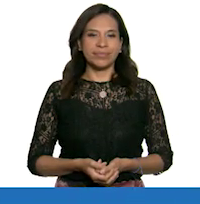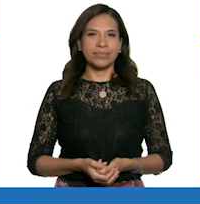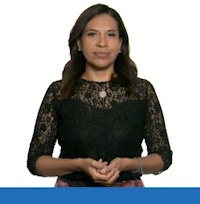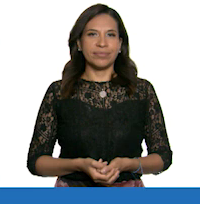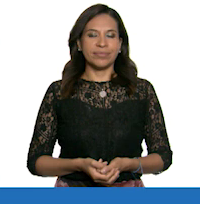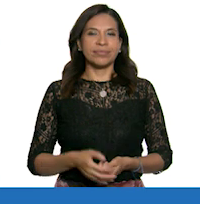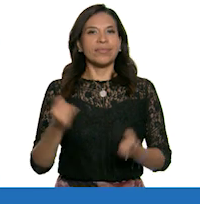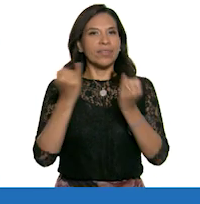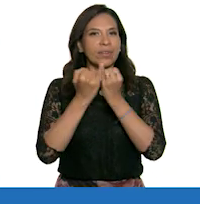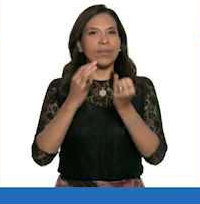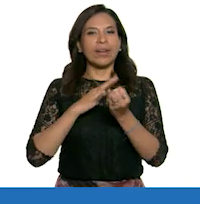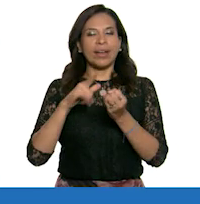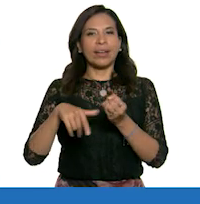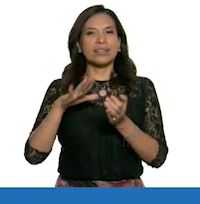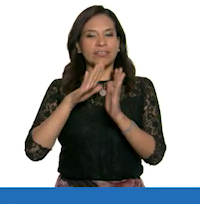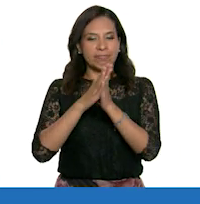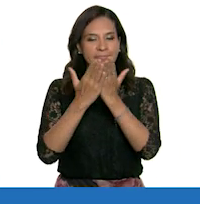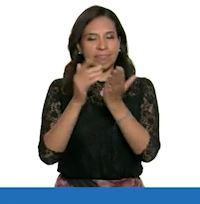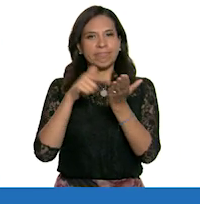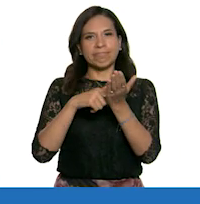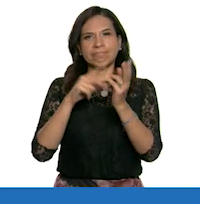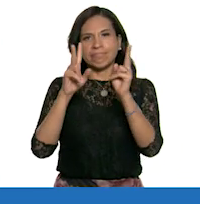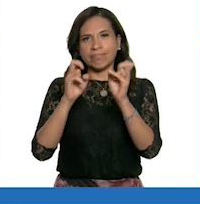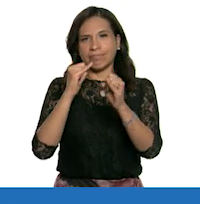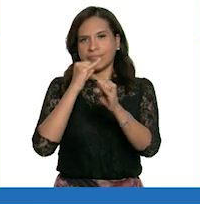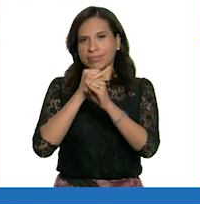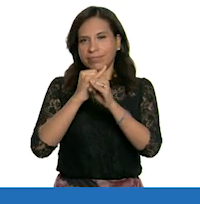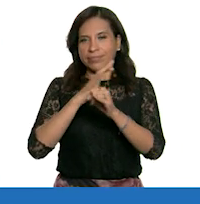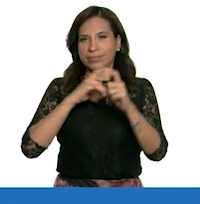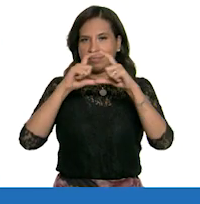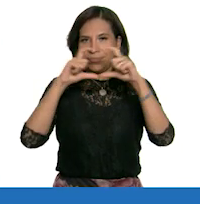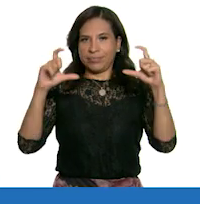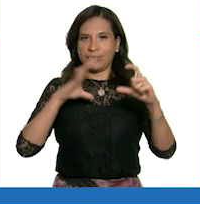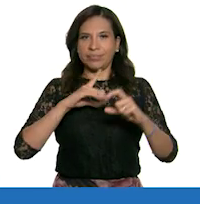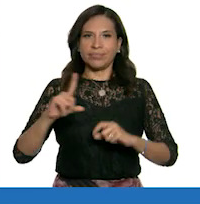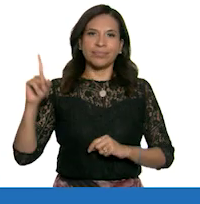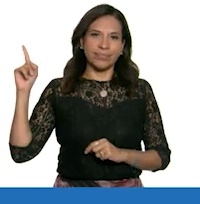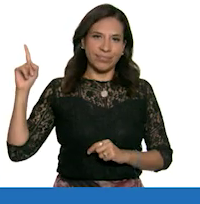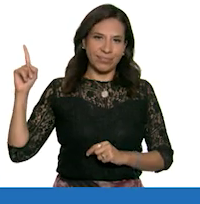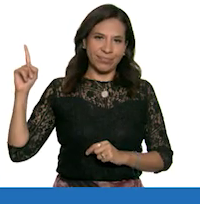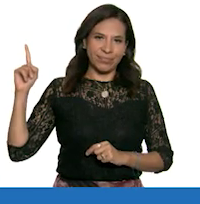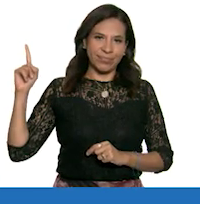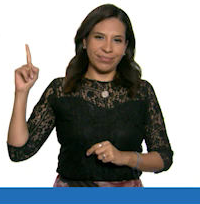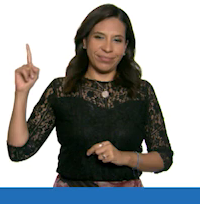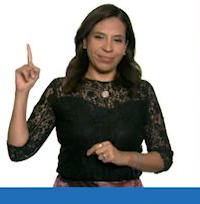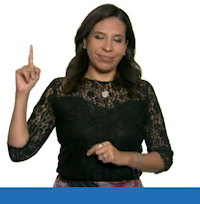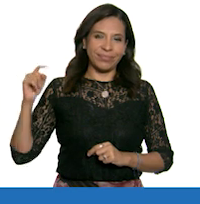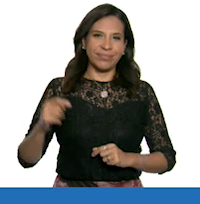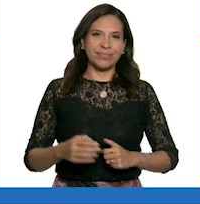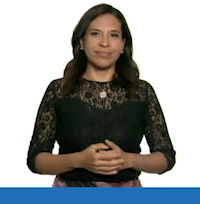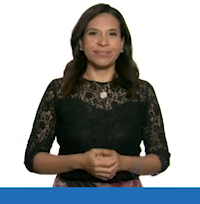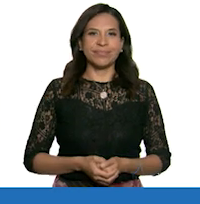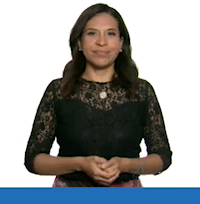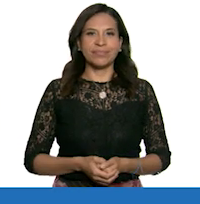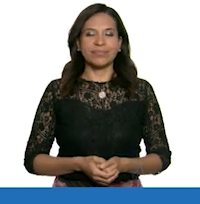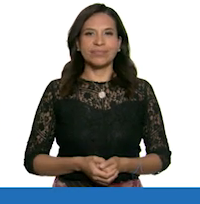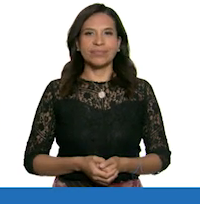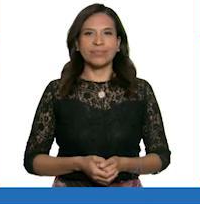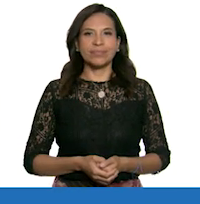También puedes encontrar los libros de texto en la página conaliteg.cep.gov.mx